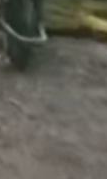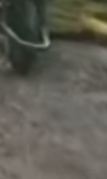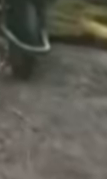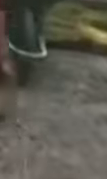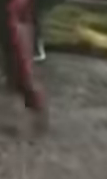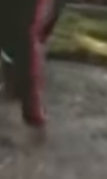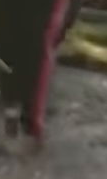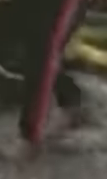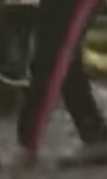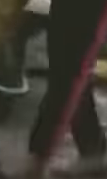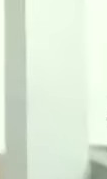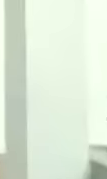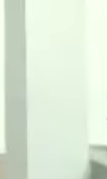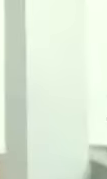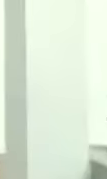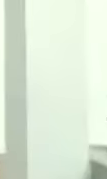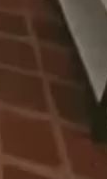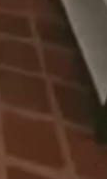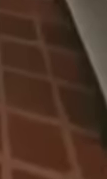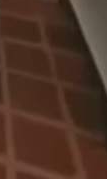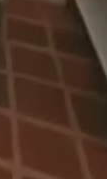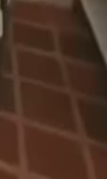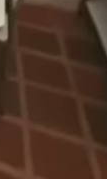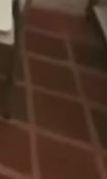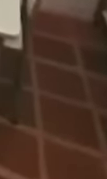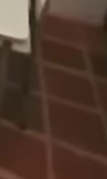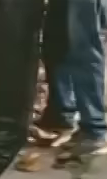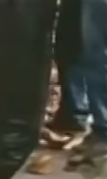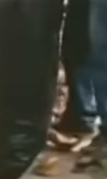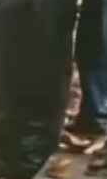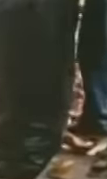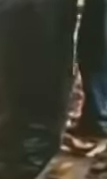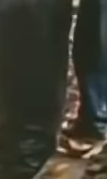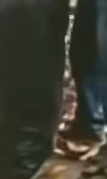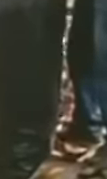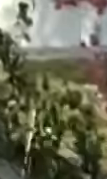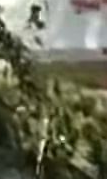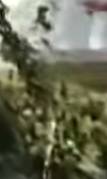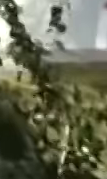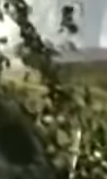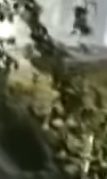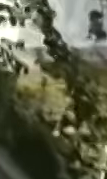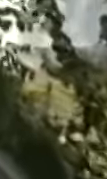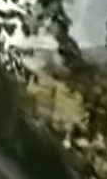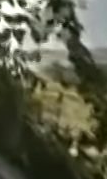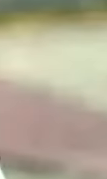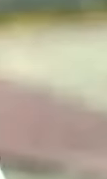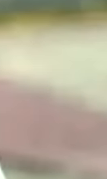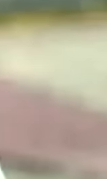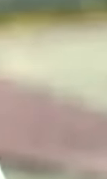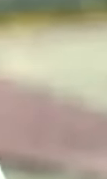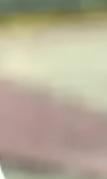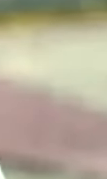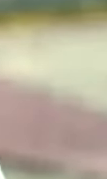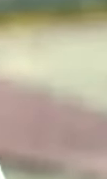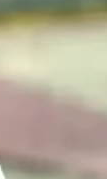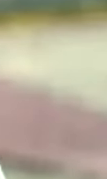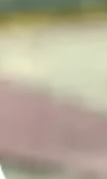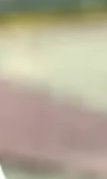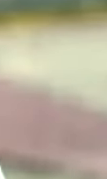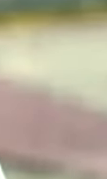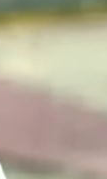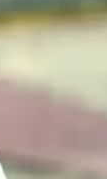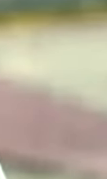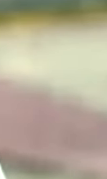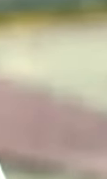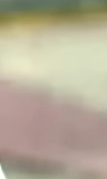restaurados, asegurando que la educación y la salud sean accesibles para todos los residentes. Una escuela que